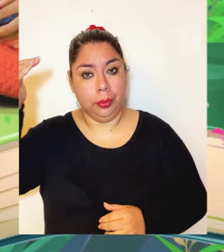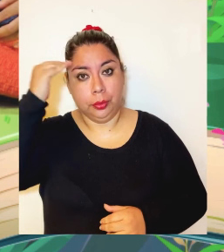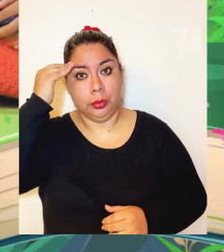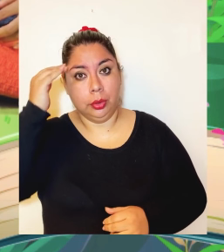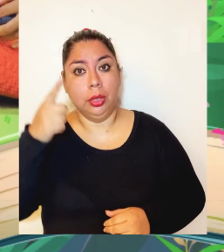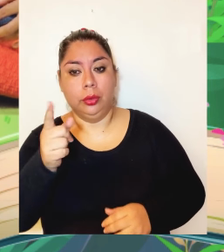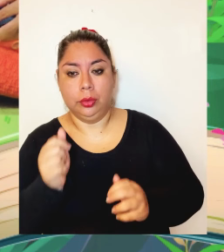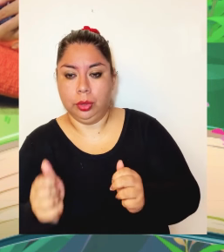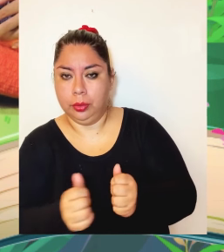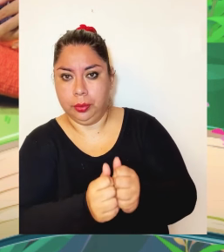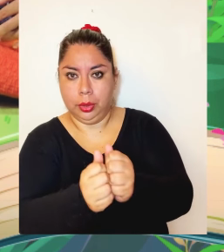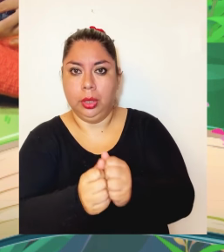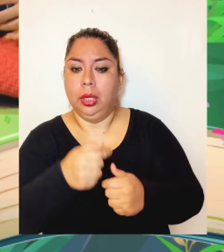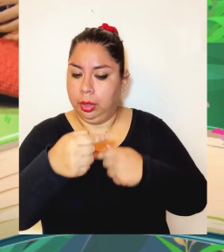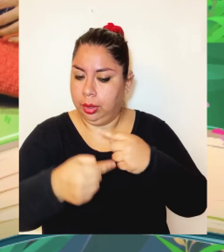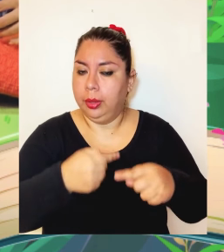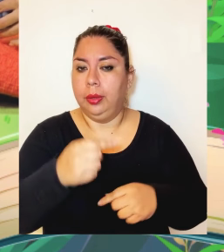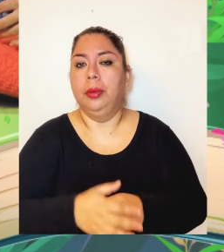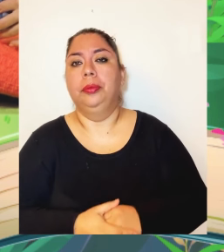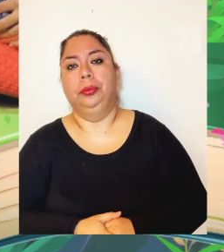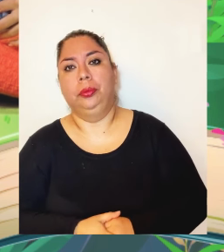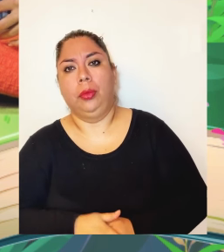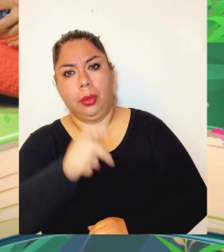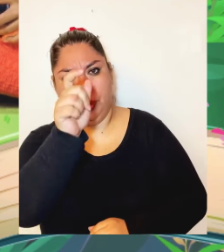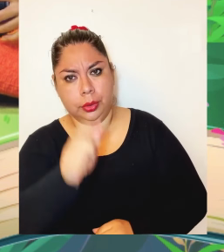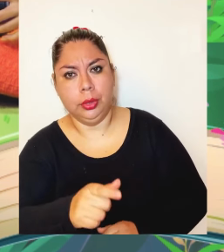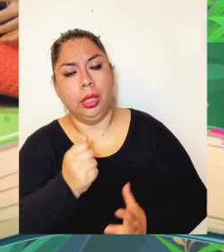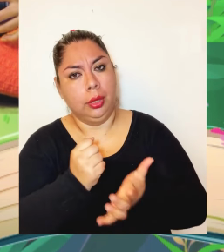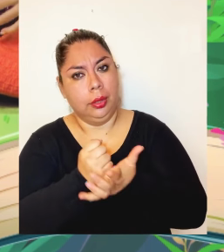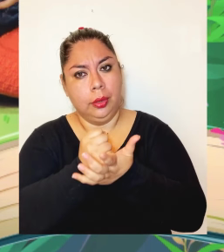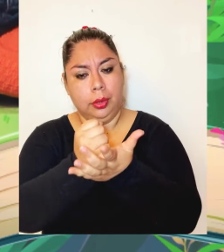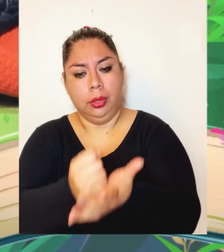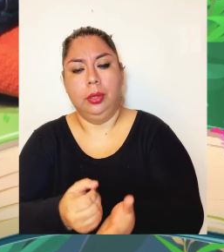Paykunapuni nuqanchis sunqa kanan waqaychaqninchis.